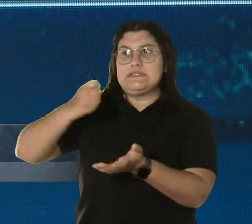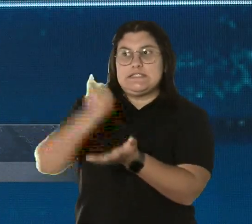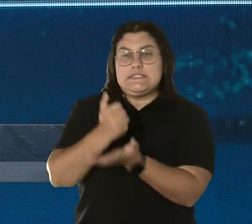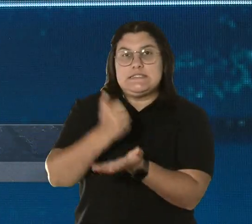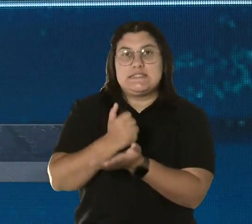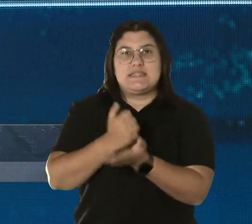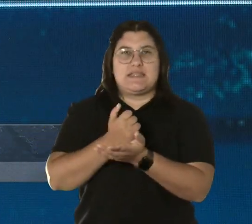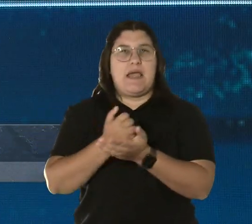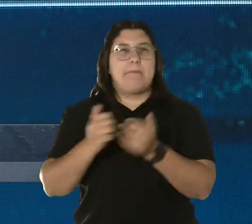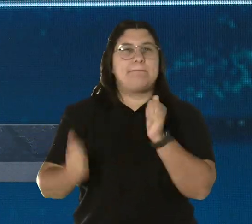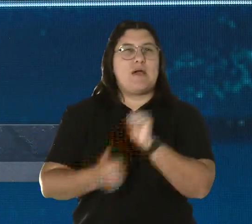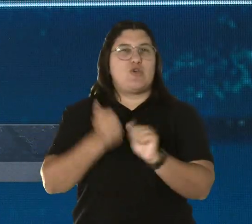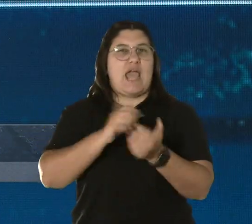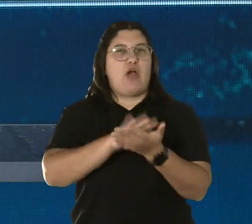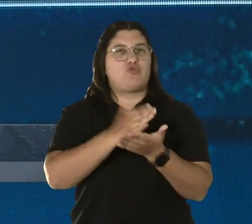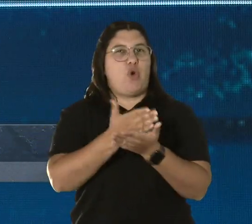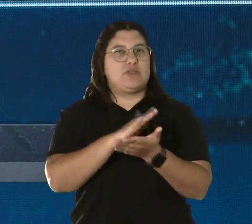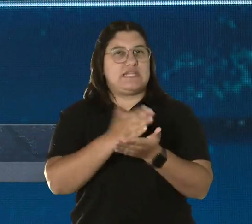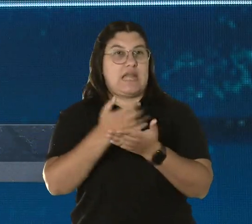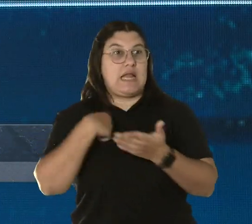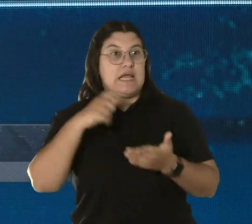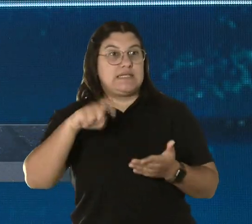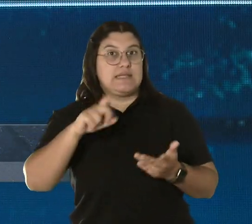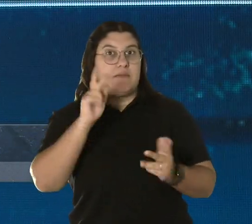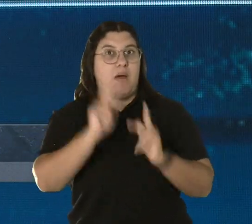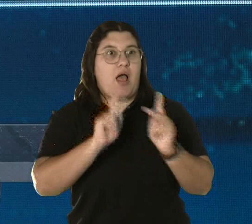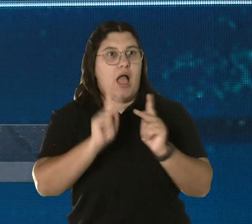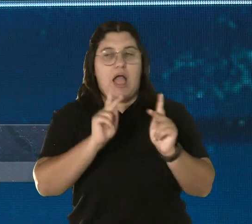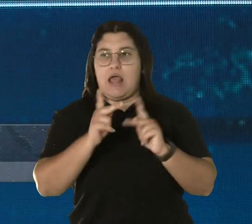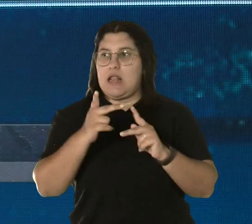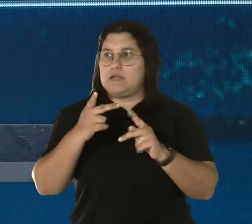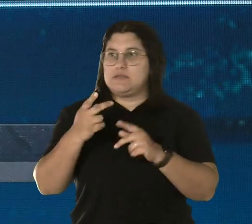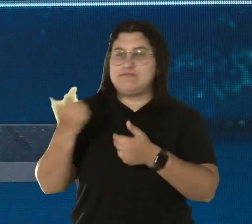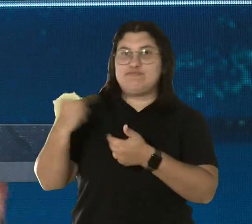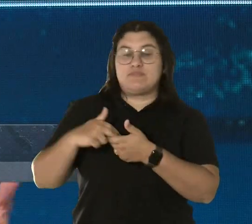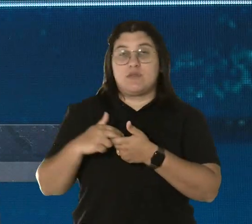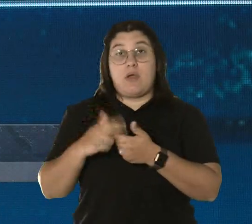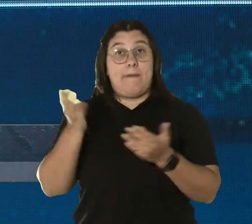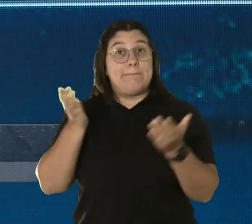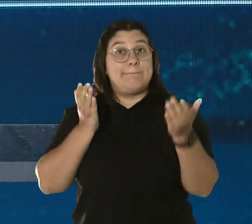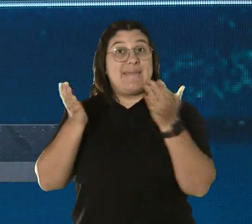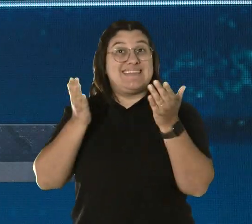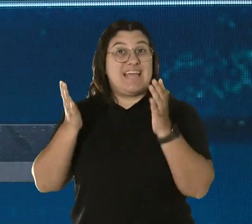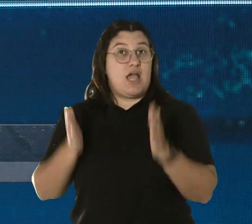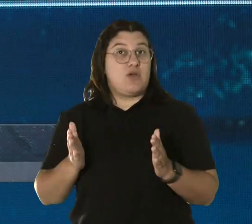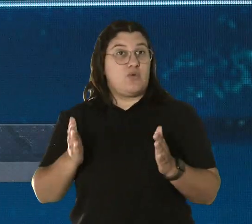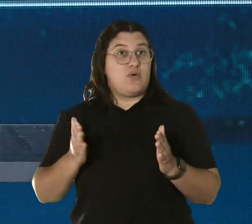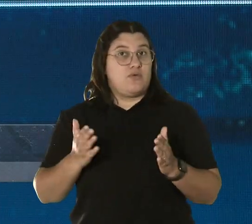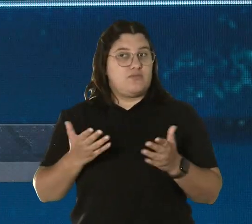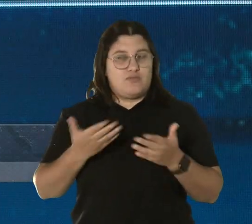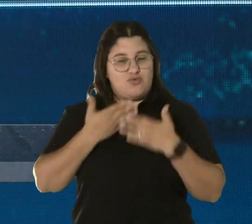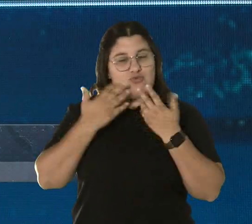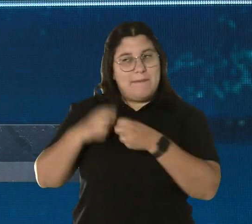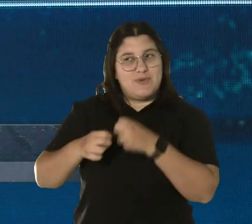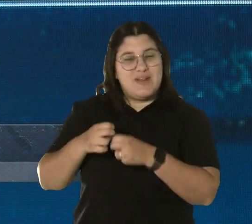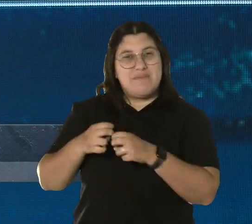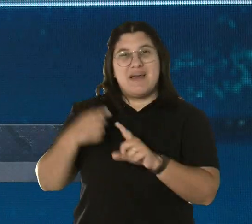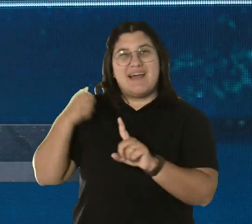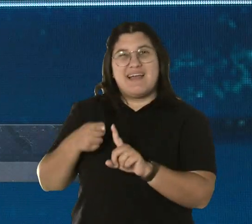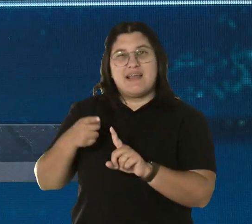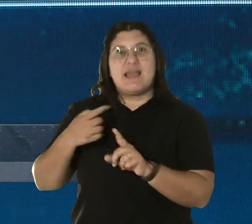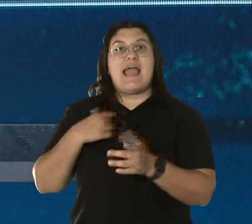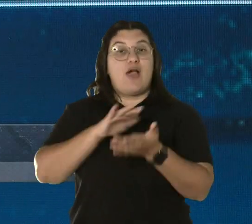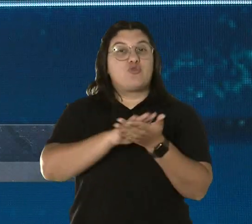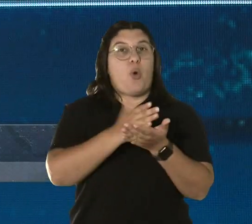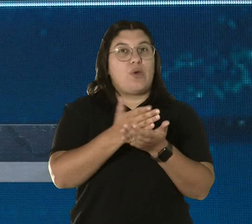en las cocinas, es donde estamos viendo que estamos necesitando más empleados. Que un mesero no tenemos problema ninguno. Solamente en las cocinas que se